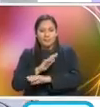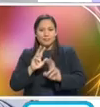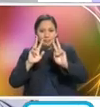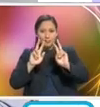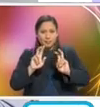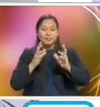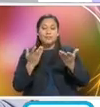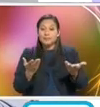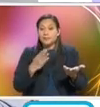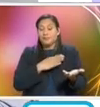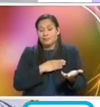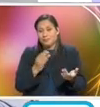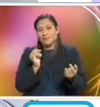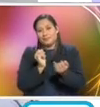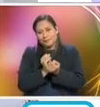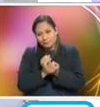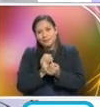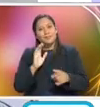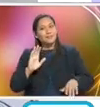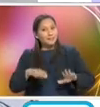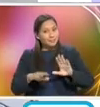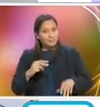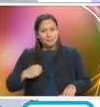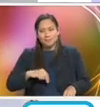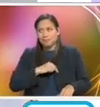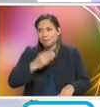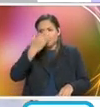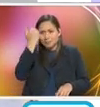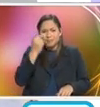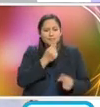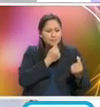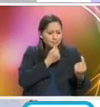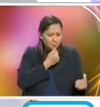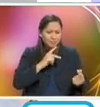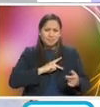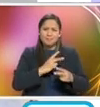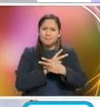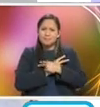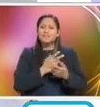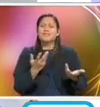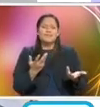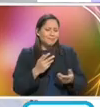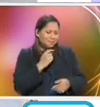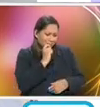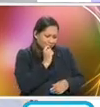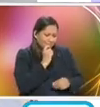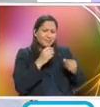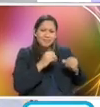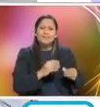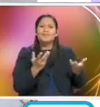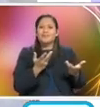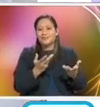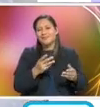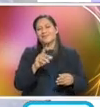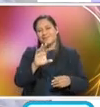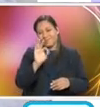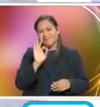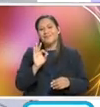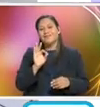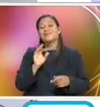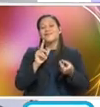contexto y bueno, también a veces no sabemos qué hacer con los niños durante las vacaciones de verano y una excelente opción pues